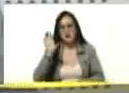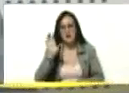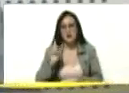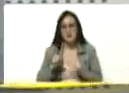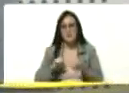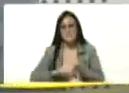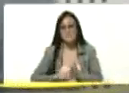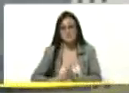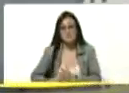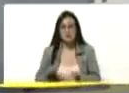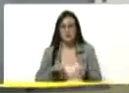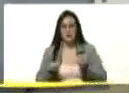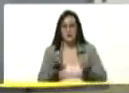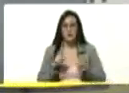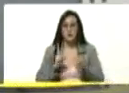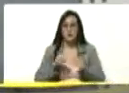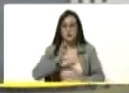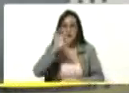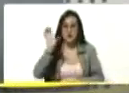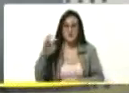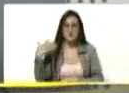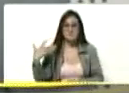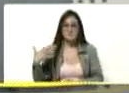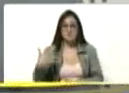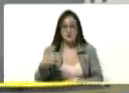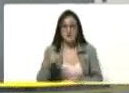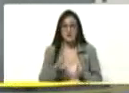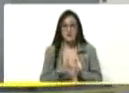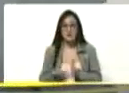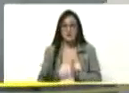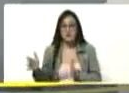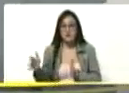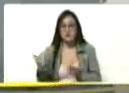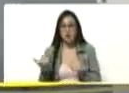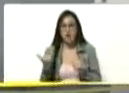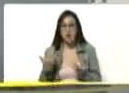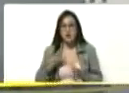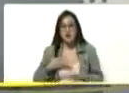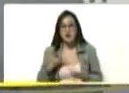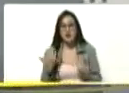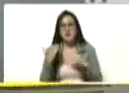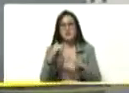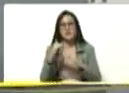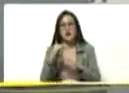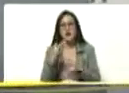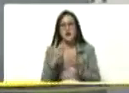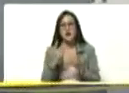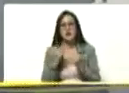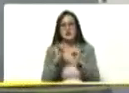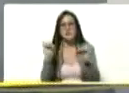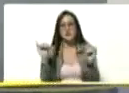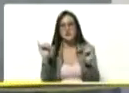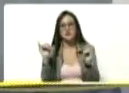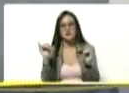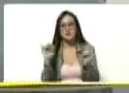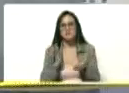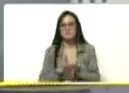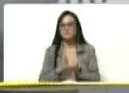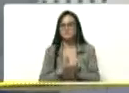presiones económicas a los países durante diversos periodos, ahora intentan limitar la soberanía y, como